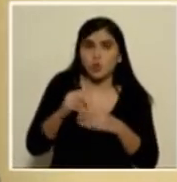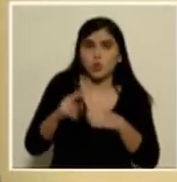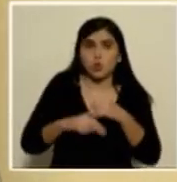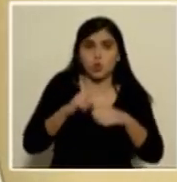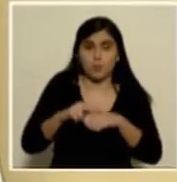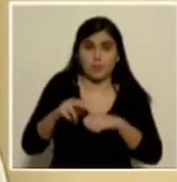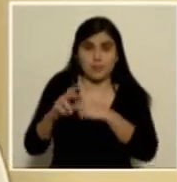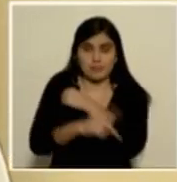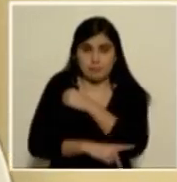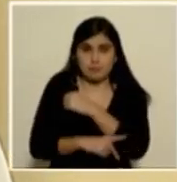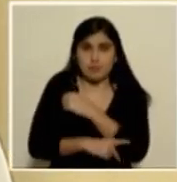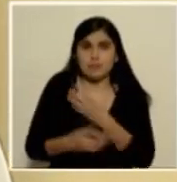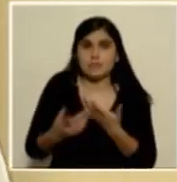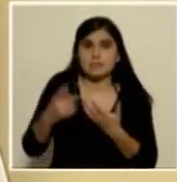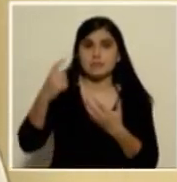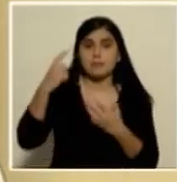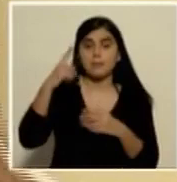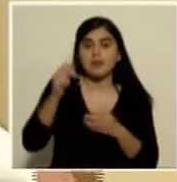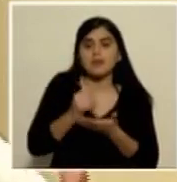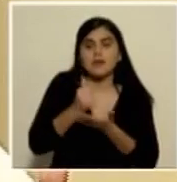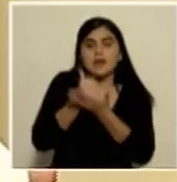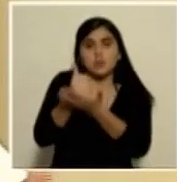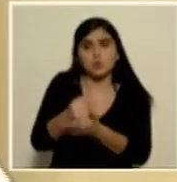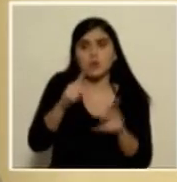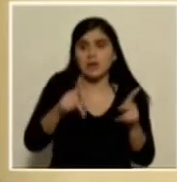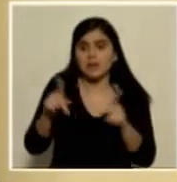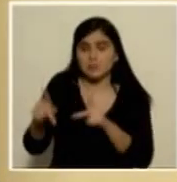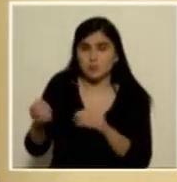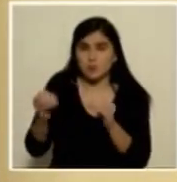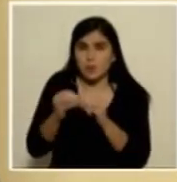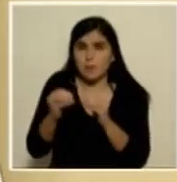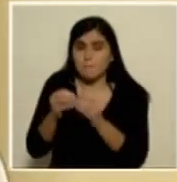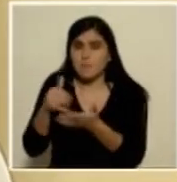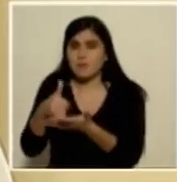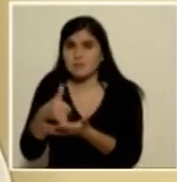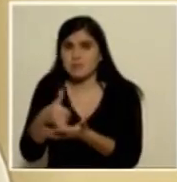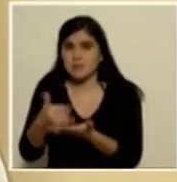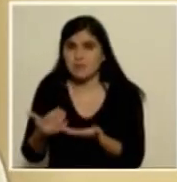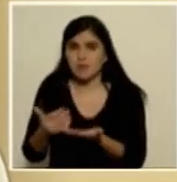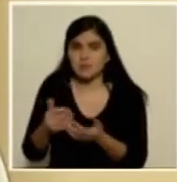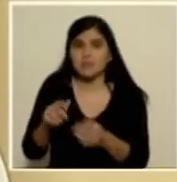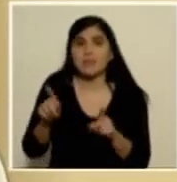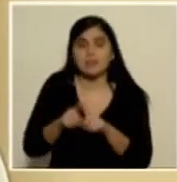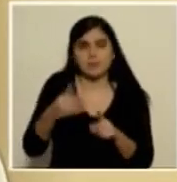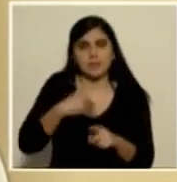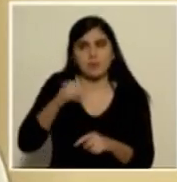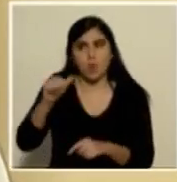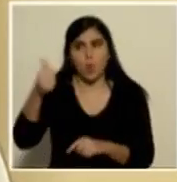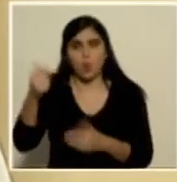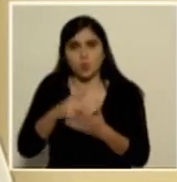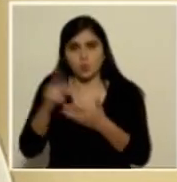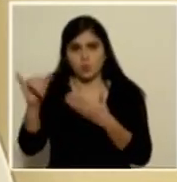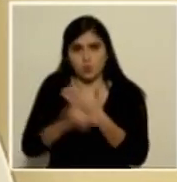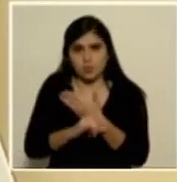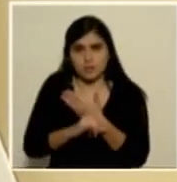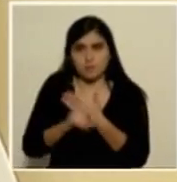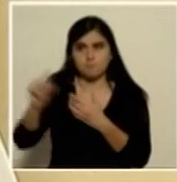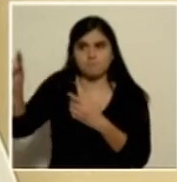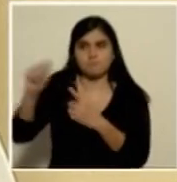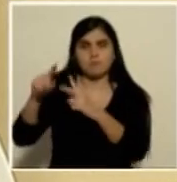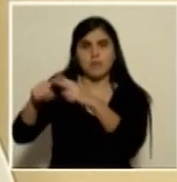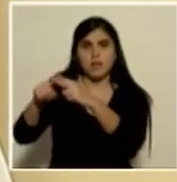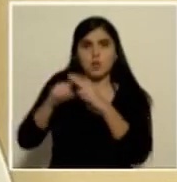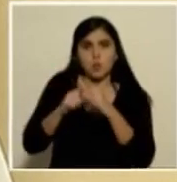transferencias para las personas más vulnerables, y el otro proyecto que necesitamos y estamos priorizando es también el crédito del Fondo